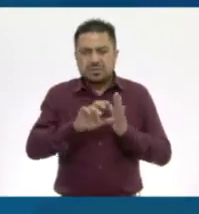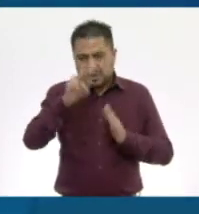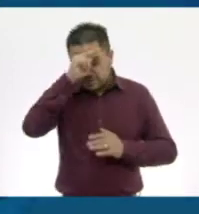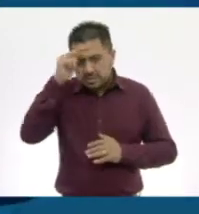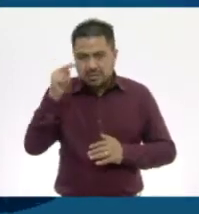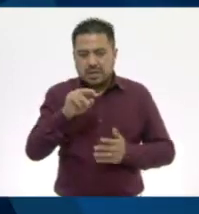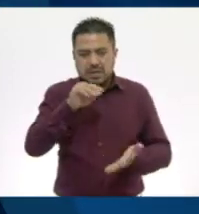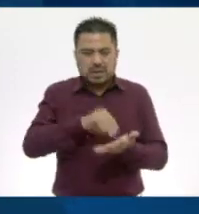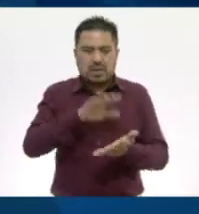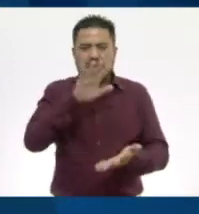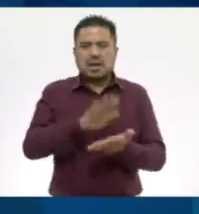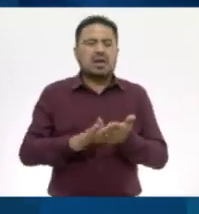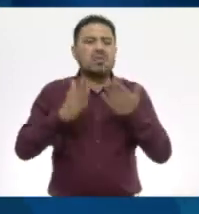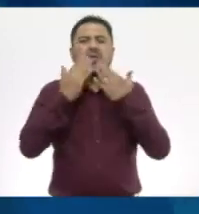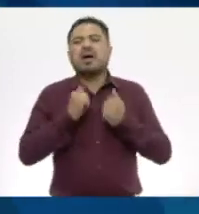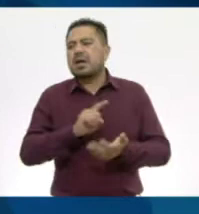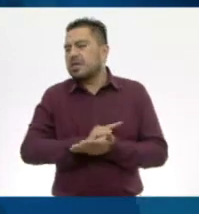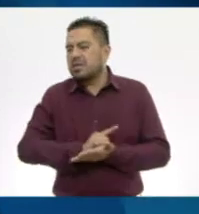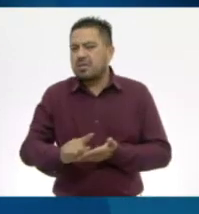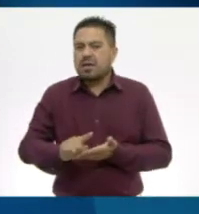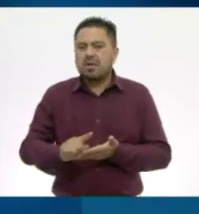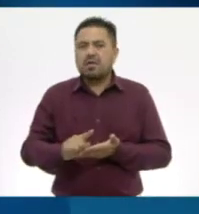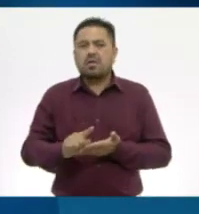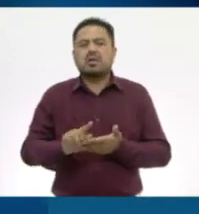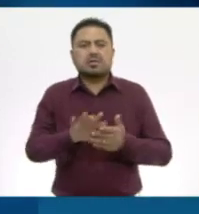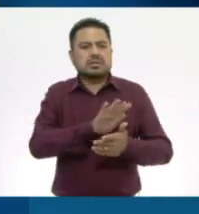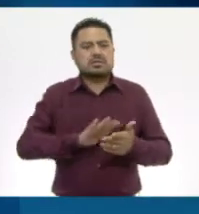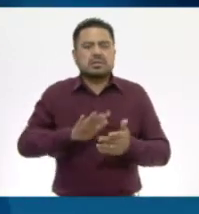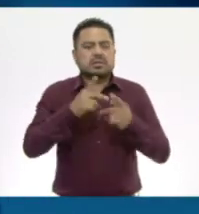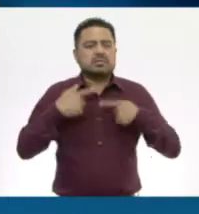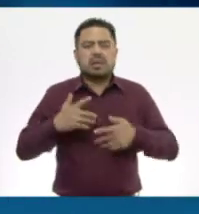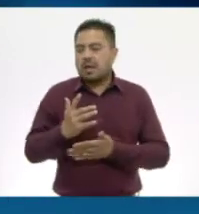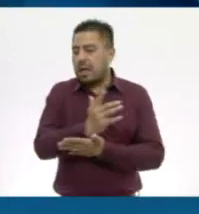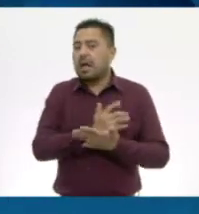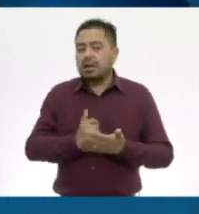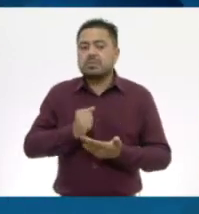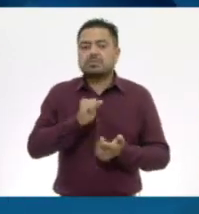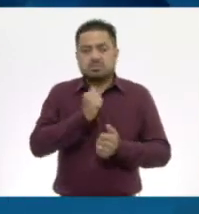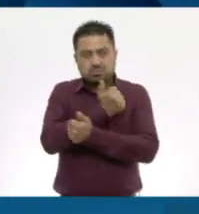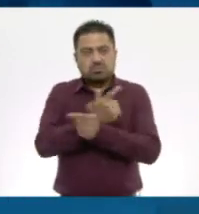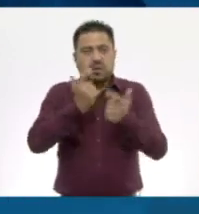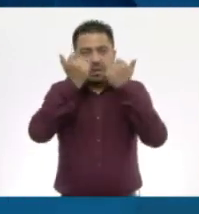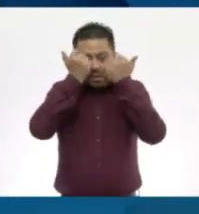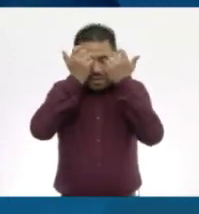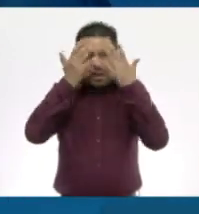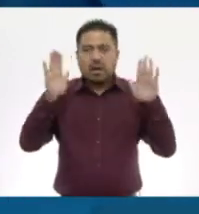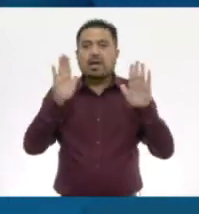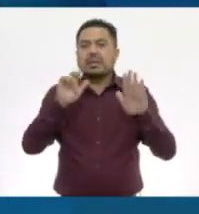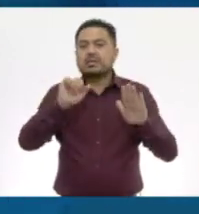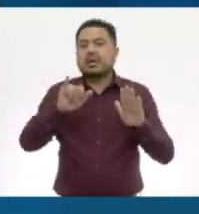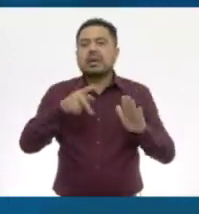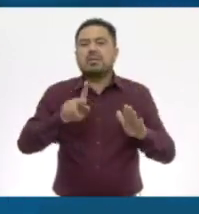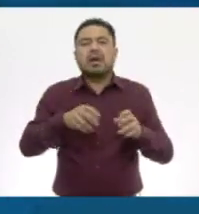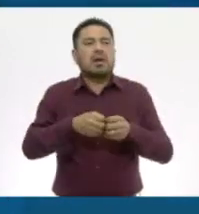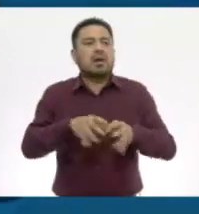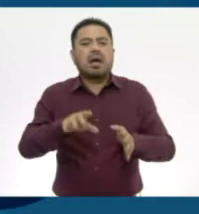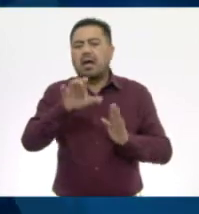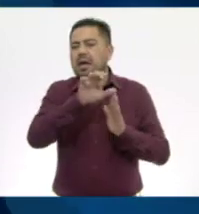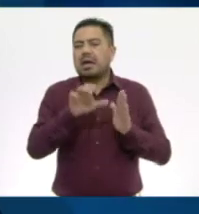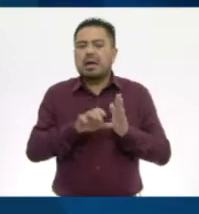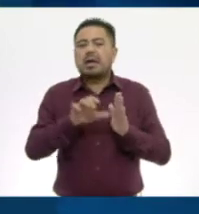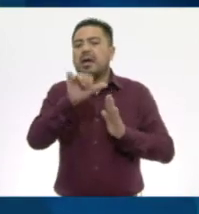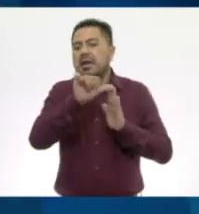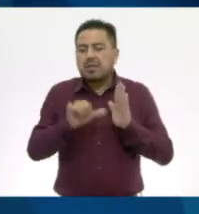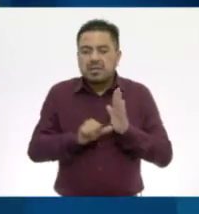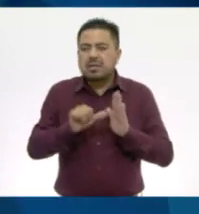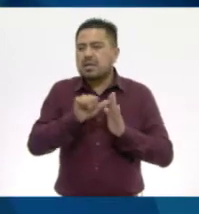no establecía los derechos de los individuos, garantizaba la libertad de imprenta y todo, pero estaba perdido en los artículos.